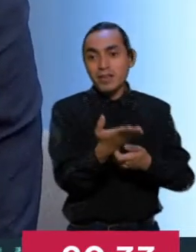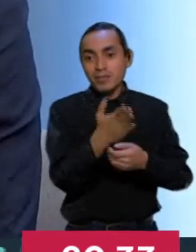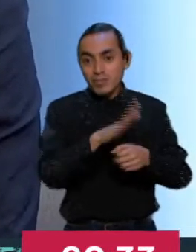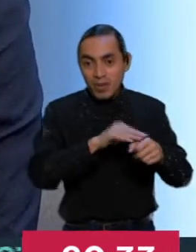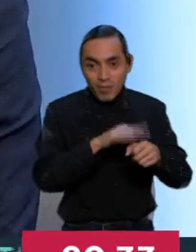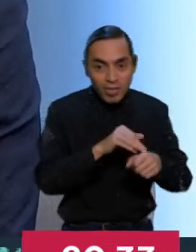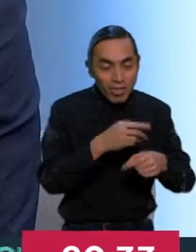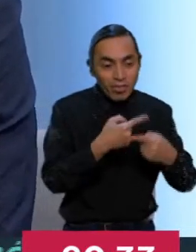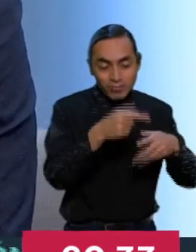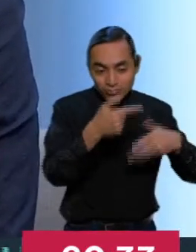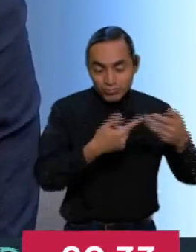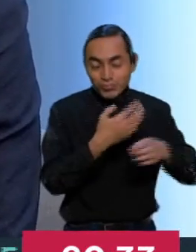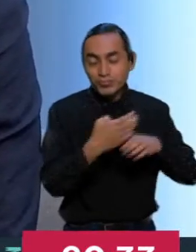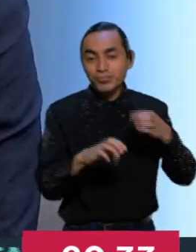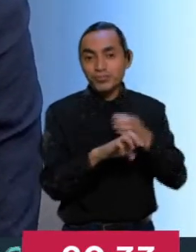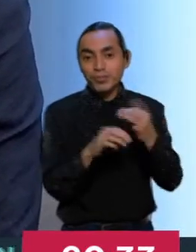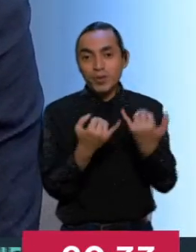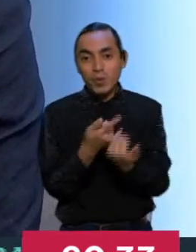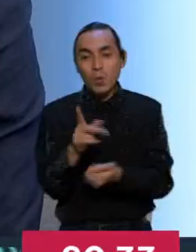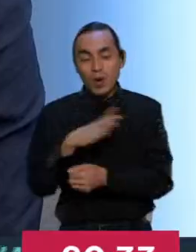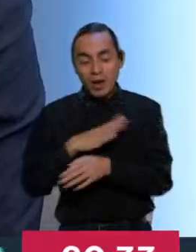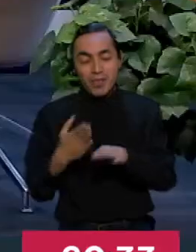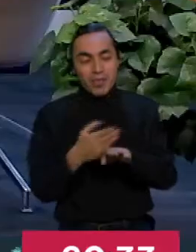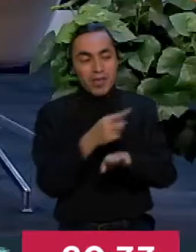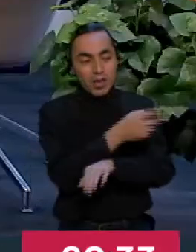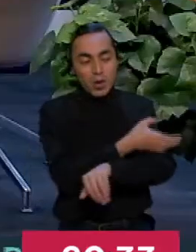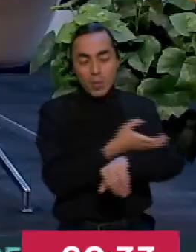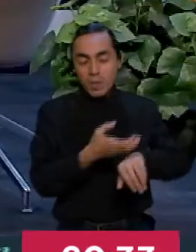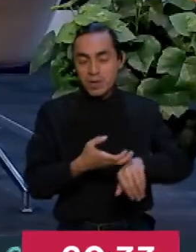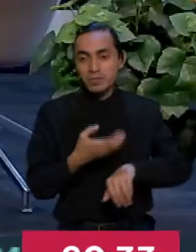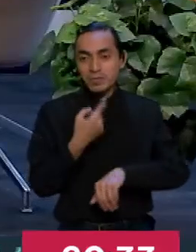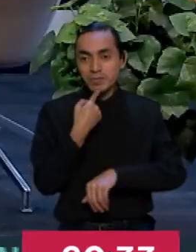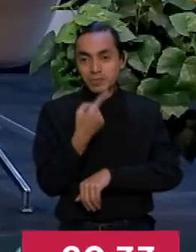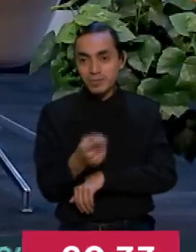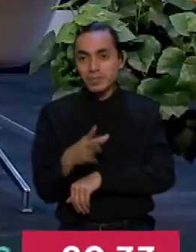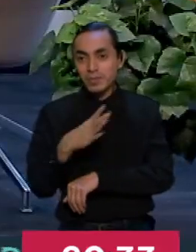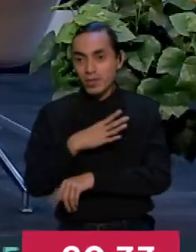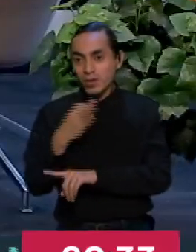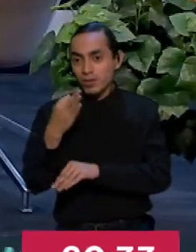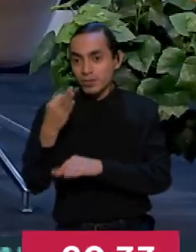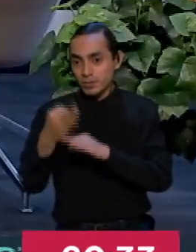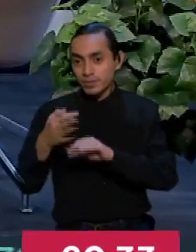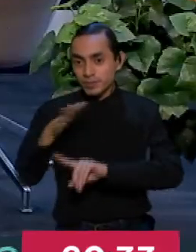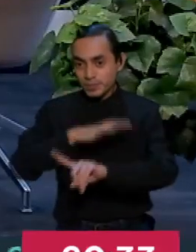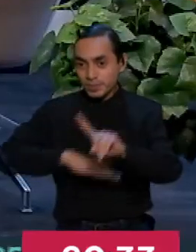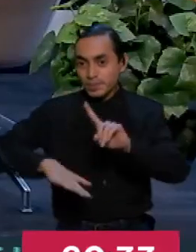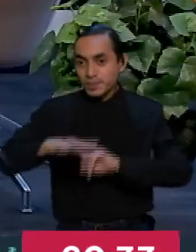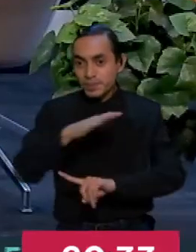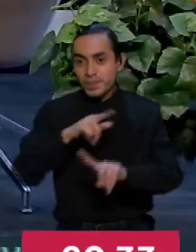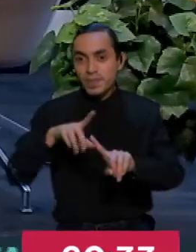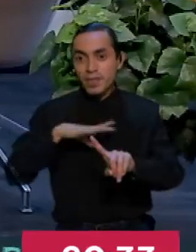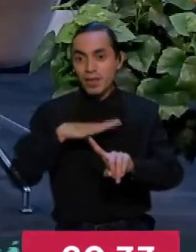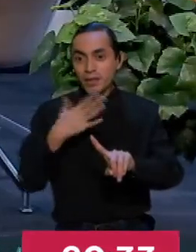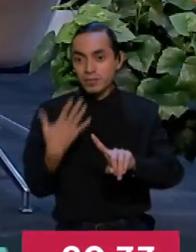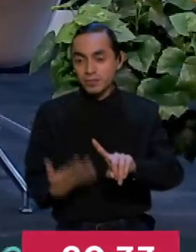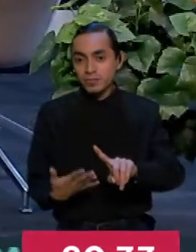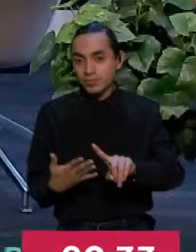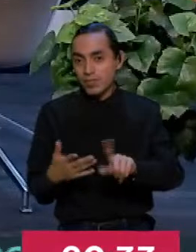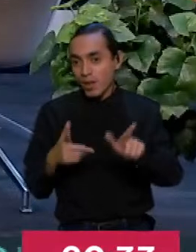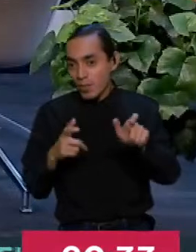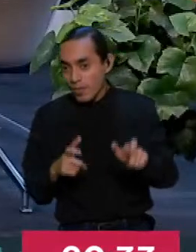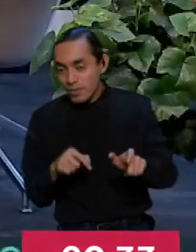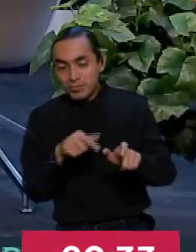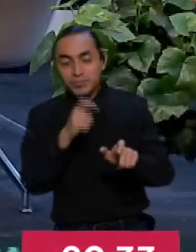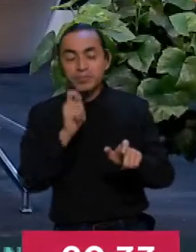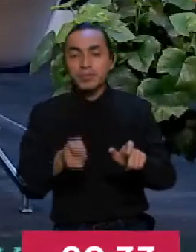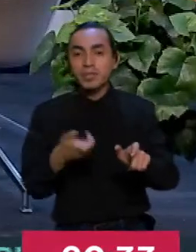que tenemos en el país, que ya apuntaba Estrella, es que estamos en un contexto de violencia armada generalizada. Y que, bueno, esto se